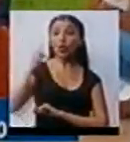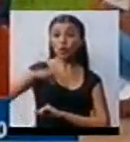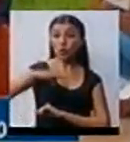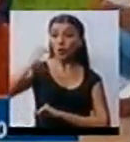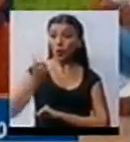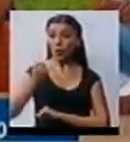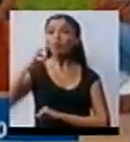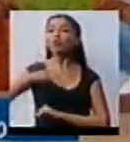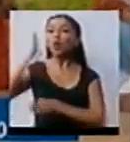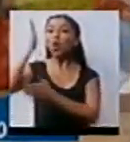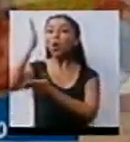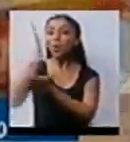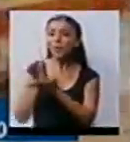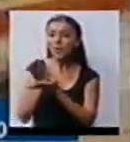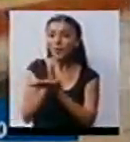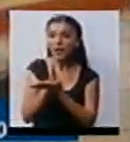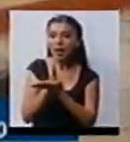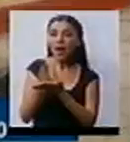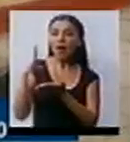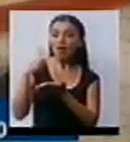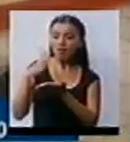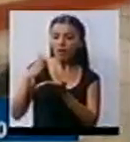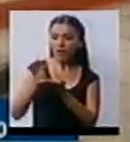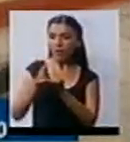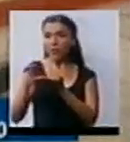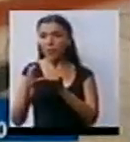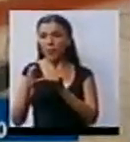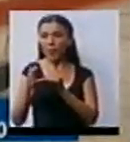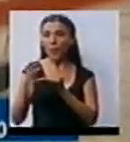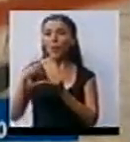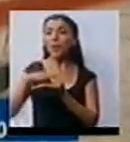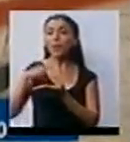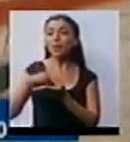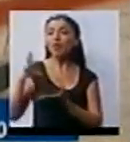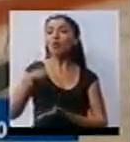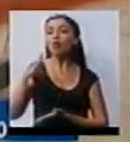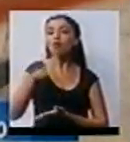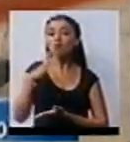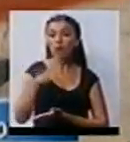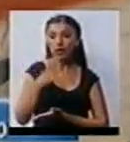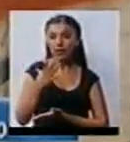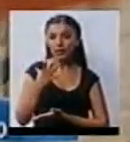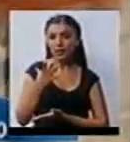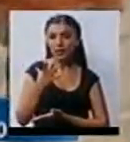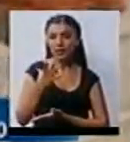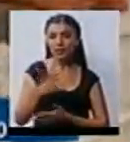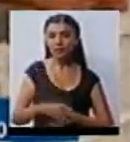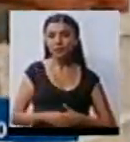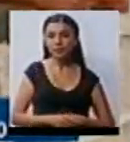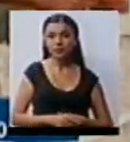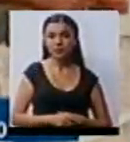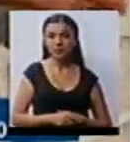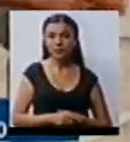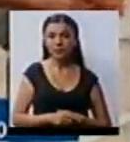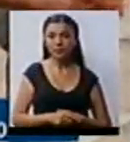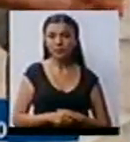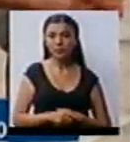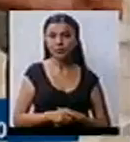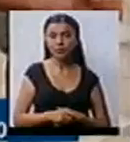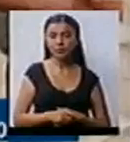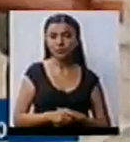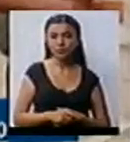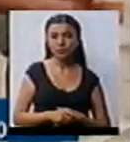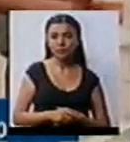que no significa la totalidad de la diferencia que nos adeudan. Todavía hay una suma importante,